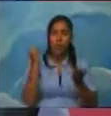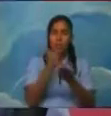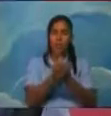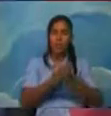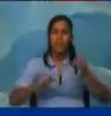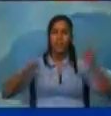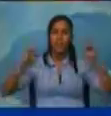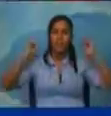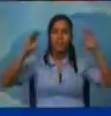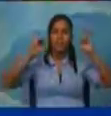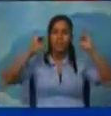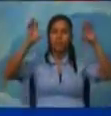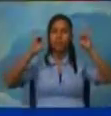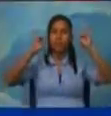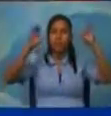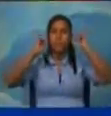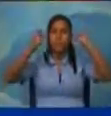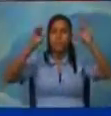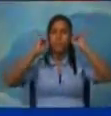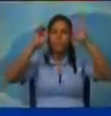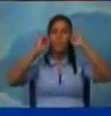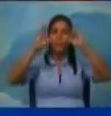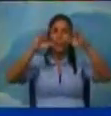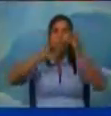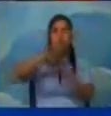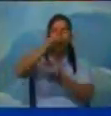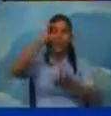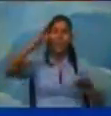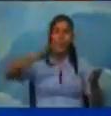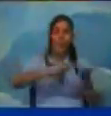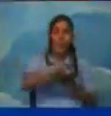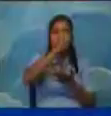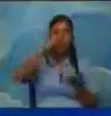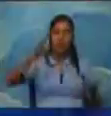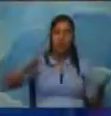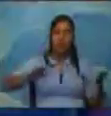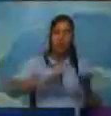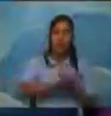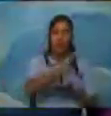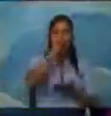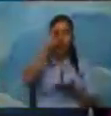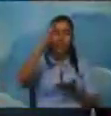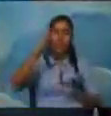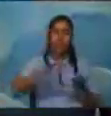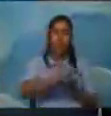¡Bien! ¡Bien! ¡Bien! ¡Bien! ¡Bien! ¡Bien! ¡Bien!